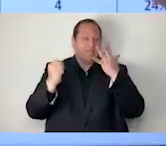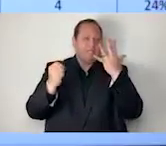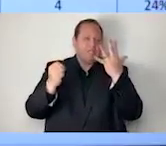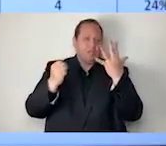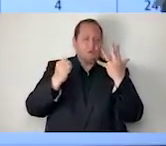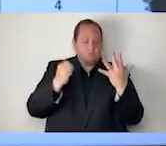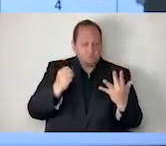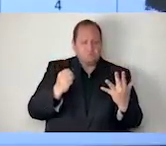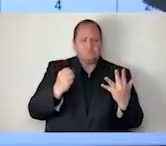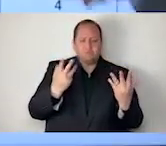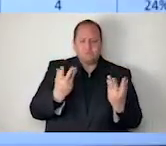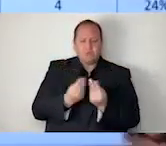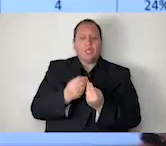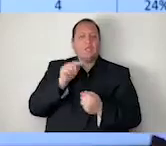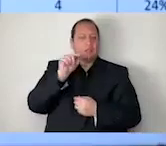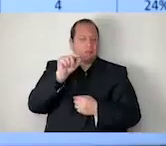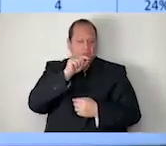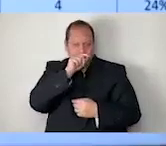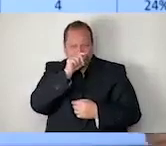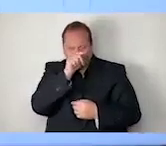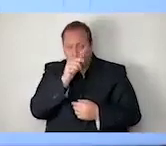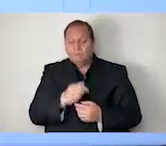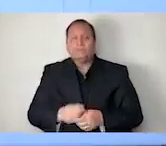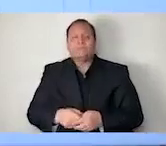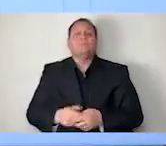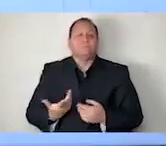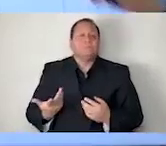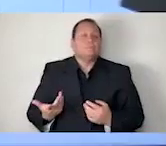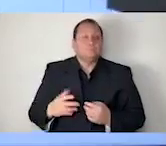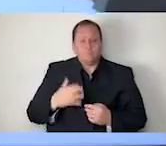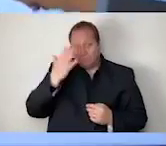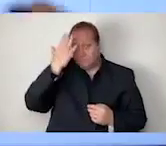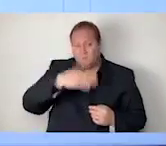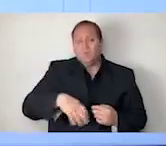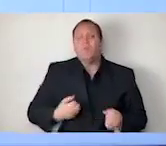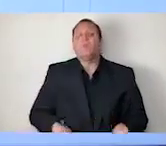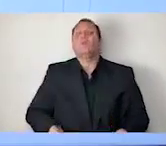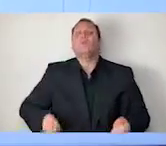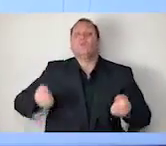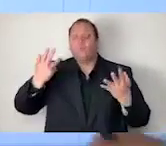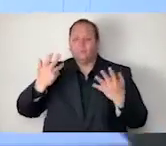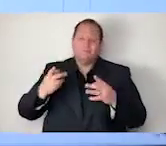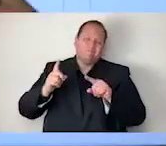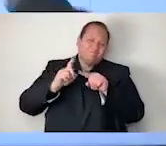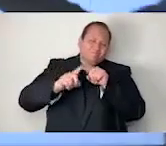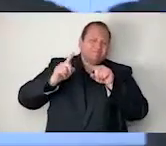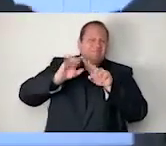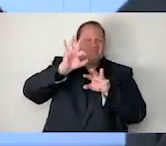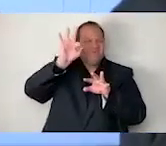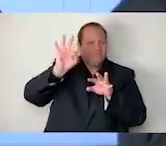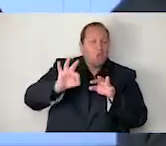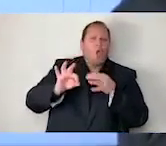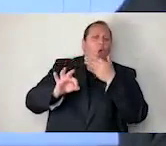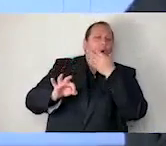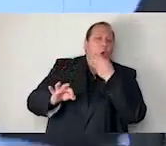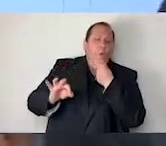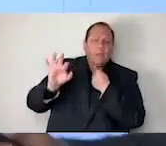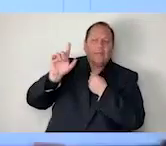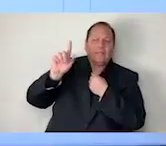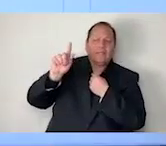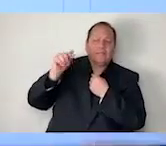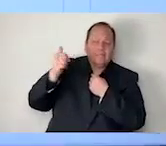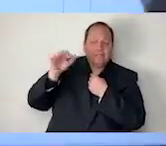y este un porcentaje de hombres 76 por ciento de las muertes estas son las comorbilidades que tenían esas muertes hipertensión obesidad